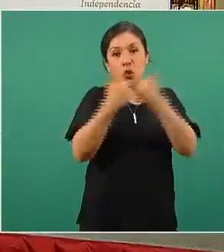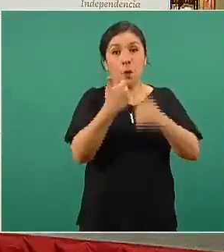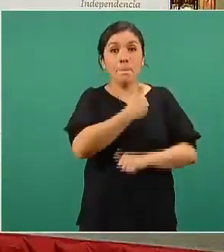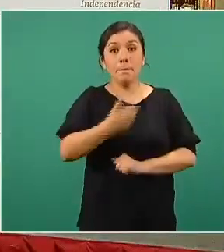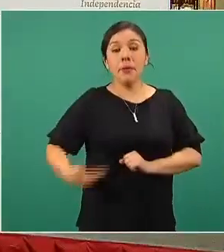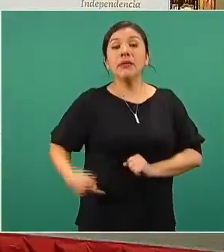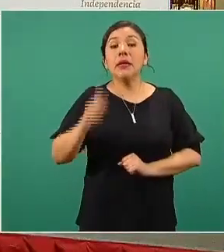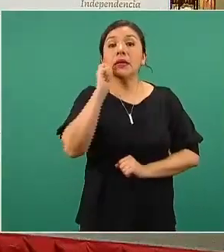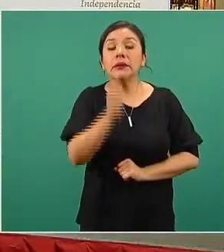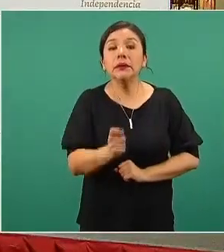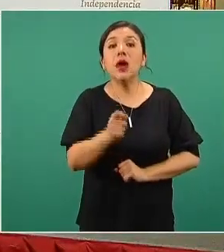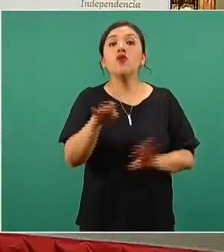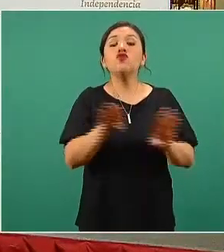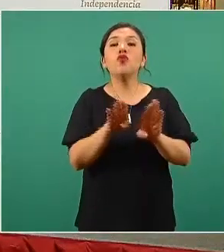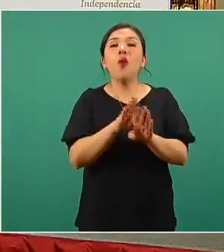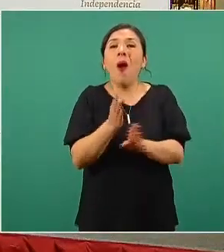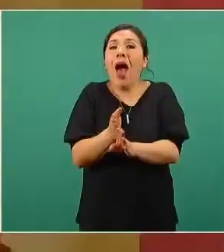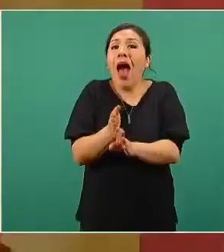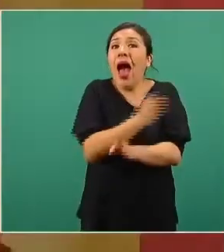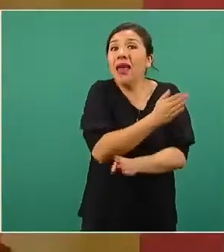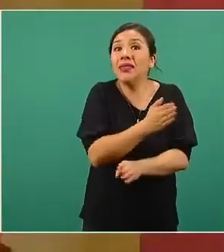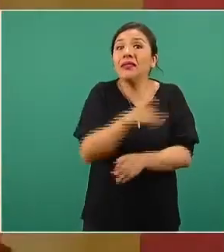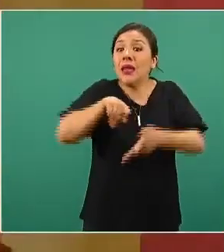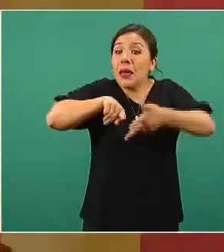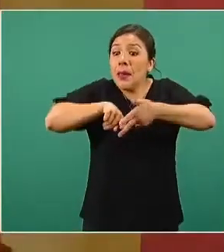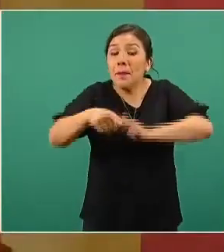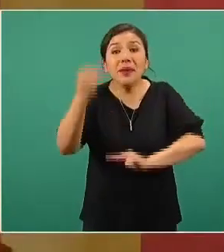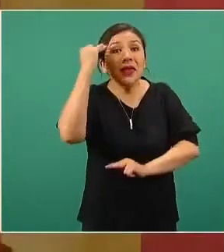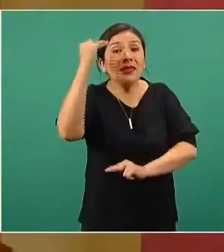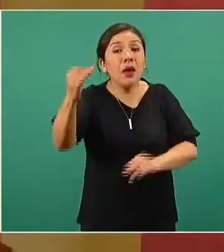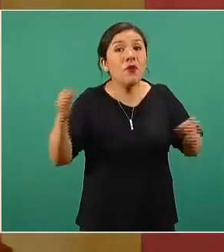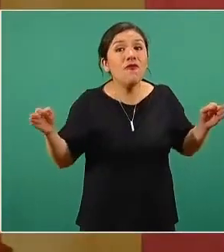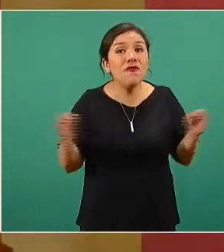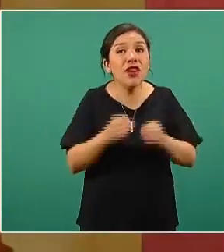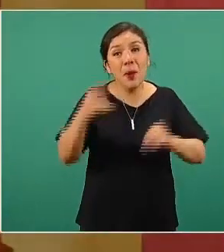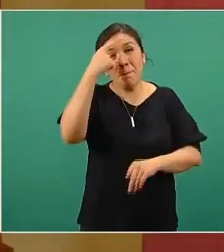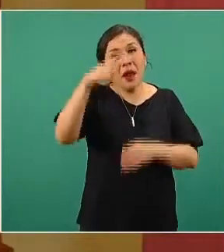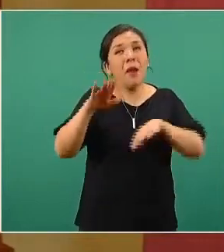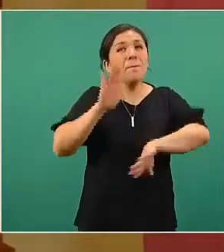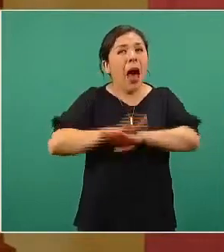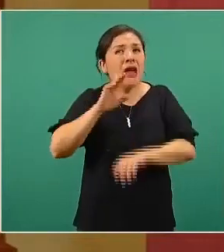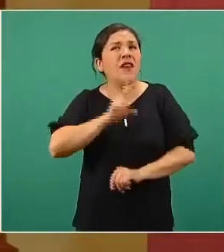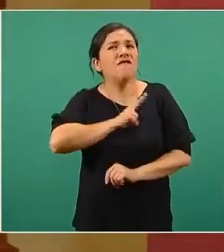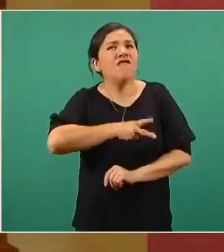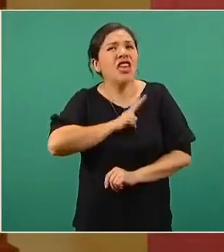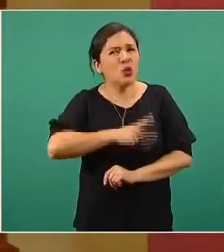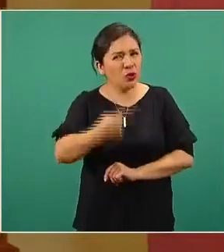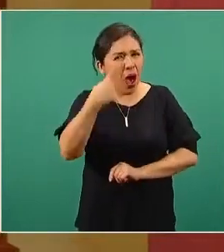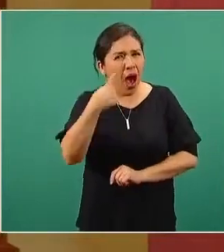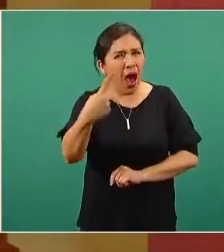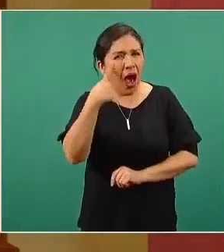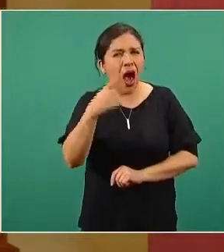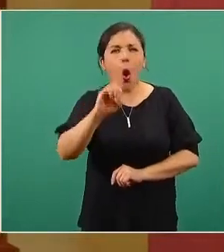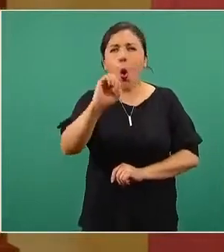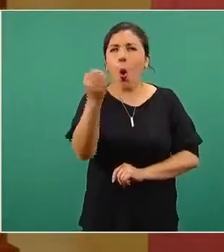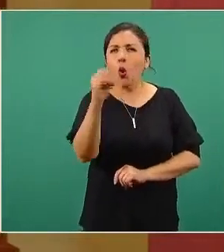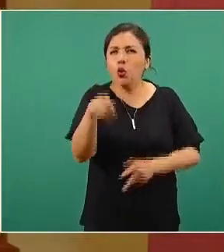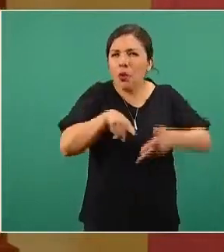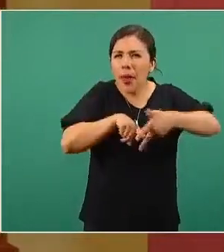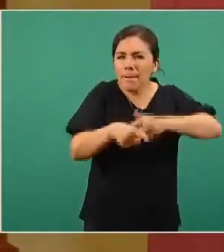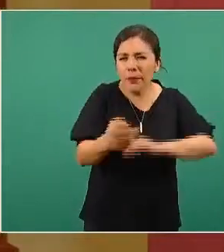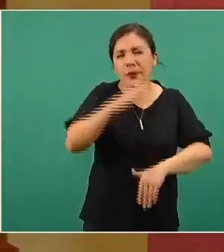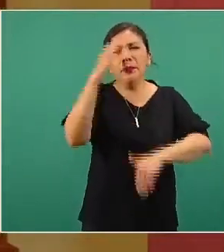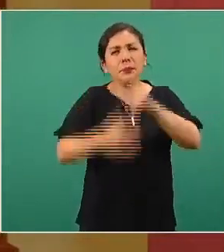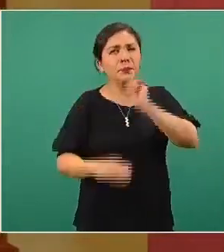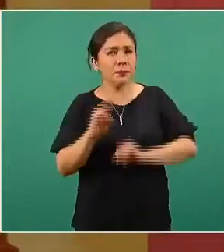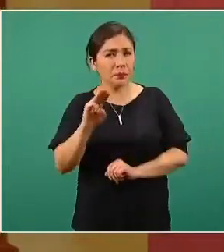es antes de que vaya a llegar la temporada de virus respiratorios, que generalmente empieza en octubre y termina